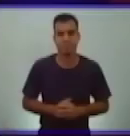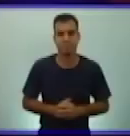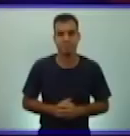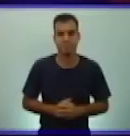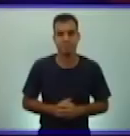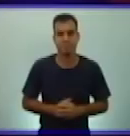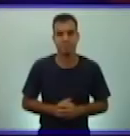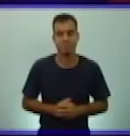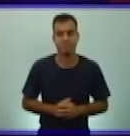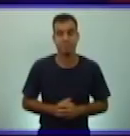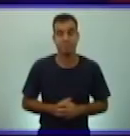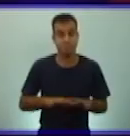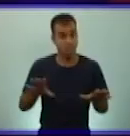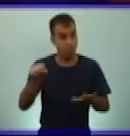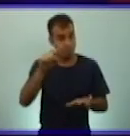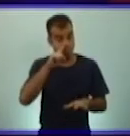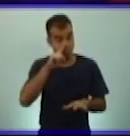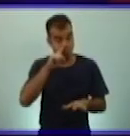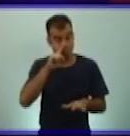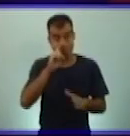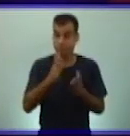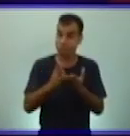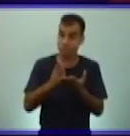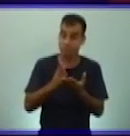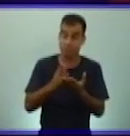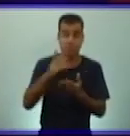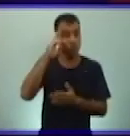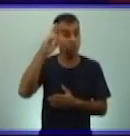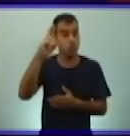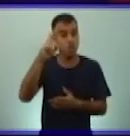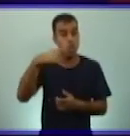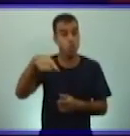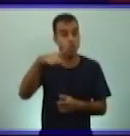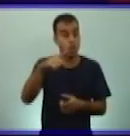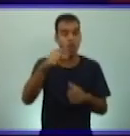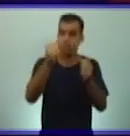Bueno, y así de esta manera no nos queda tiempo para más. Quiero recordarles que se sigan